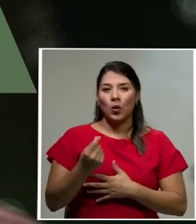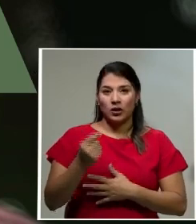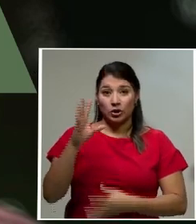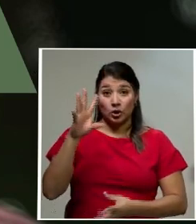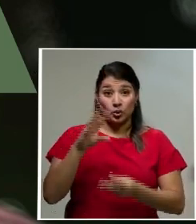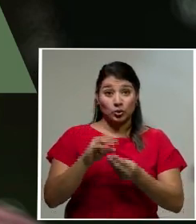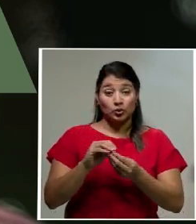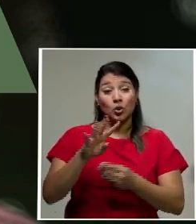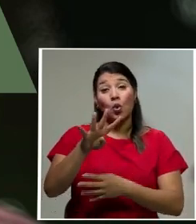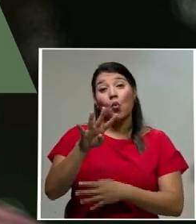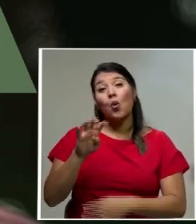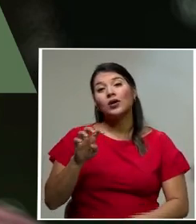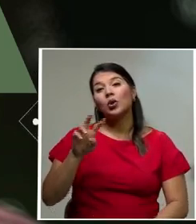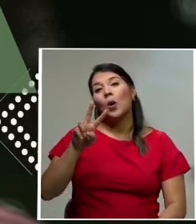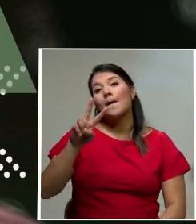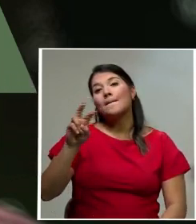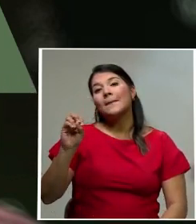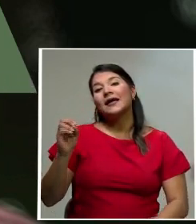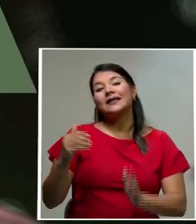los